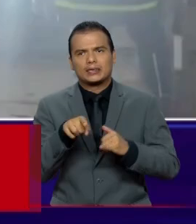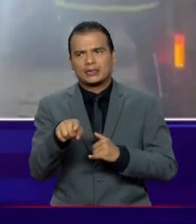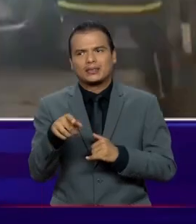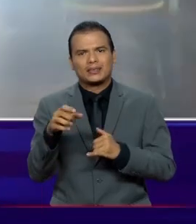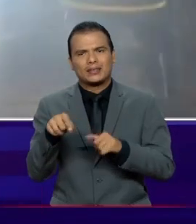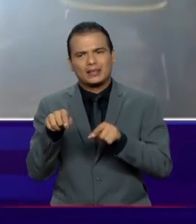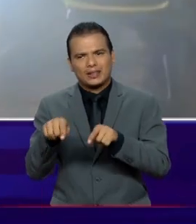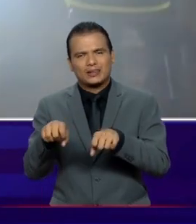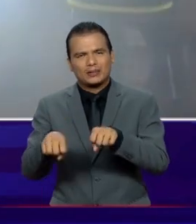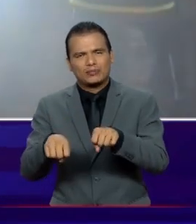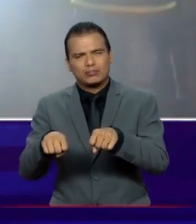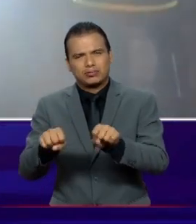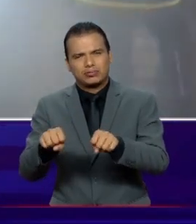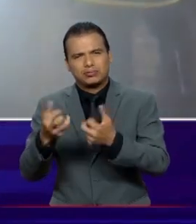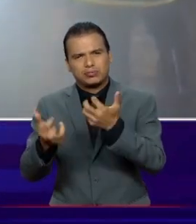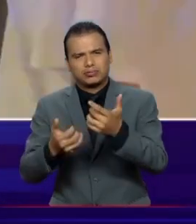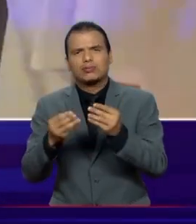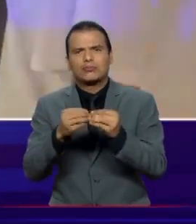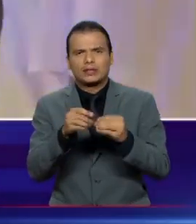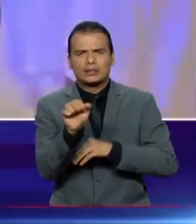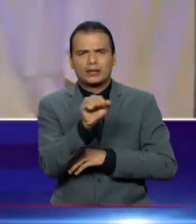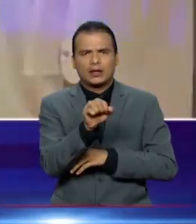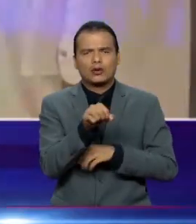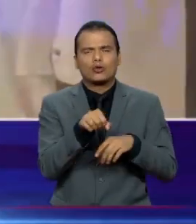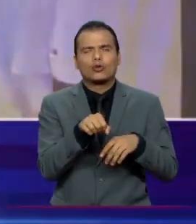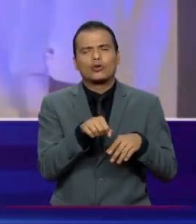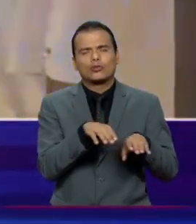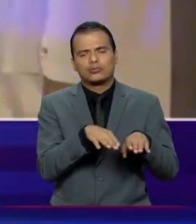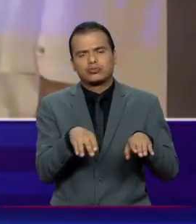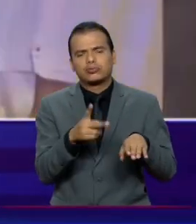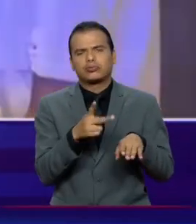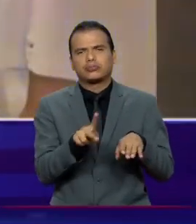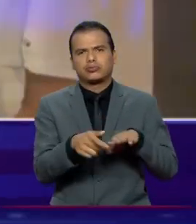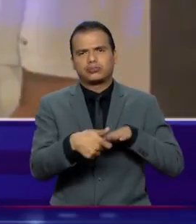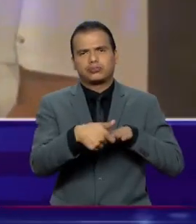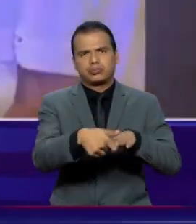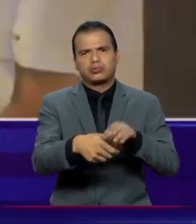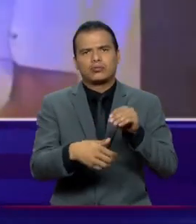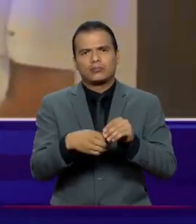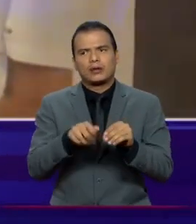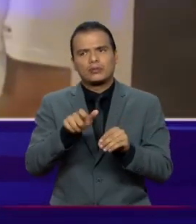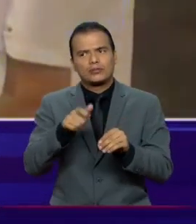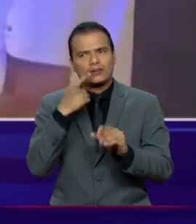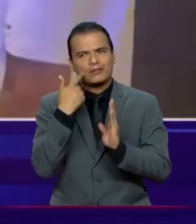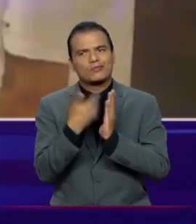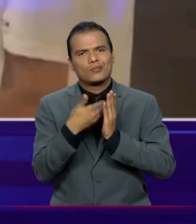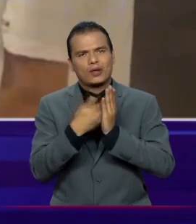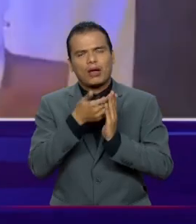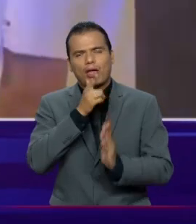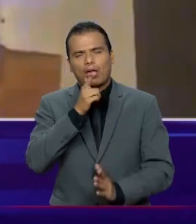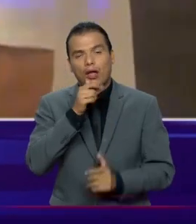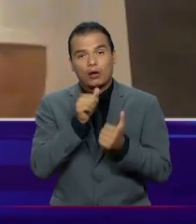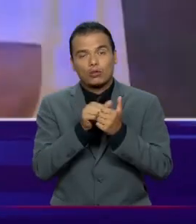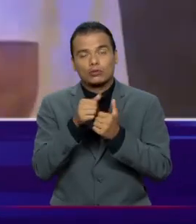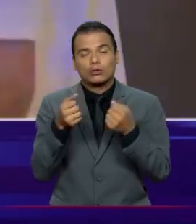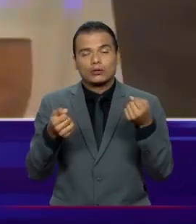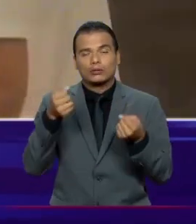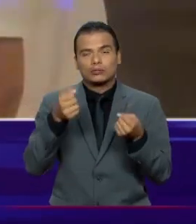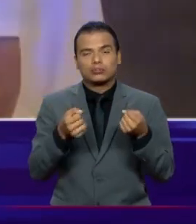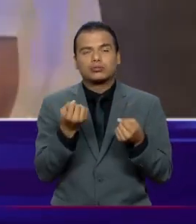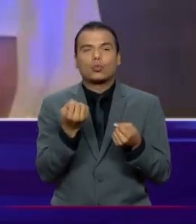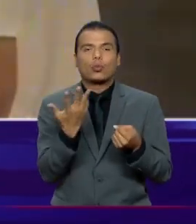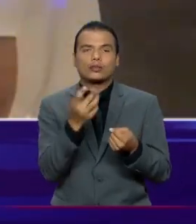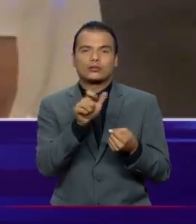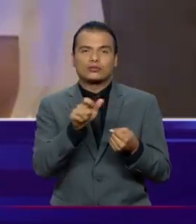12 vehículos. Además, 3 pruebas de alcoholemia resultaron positivas y se impusieron 47 comparendos. Crece